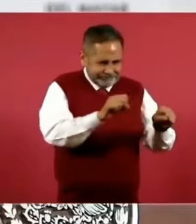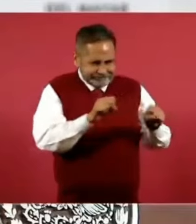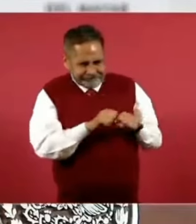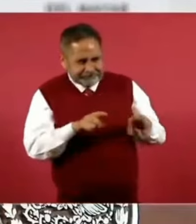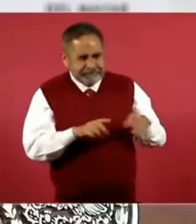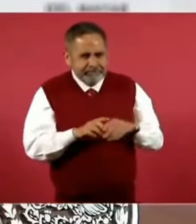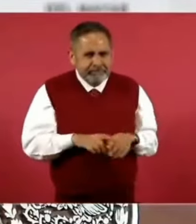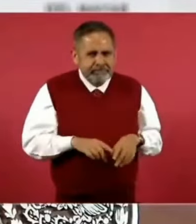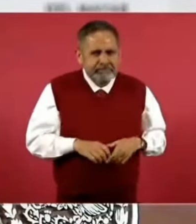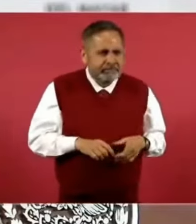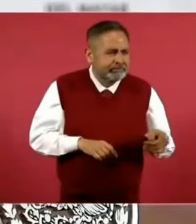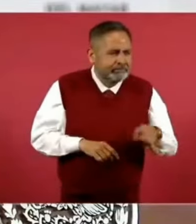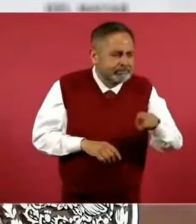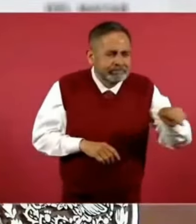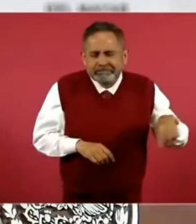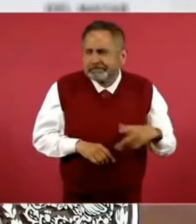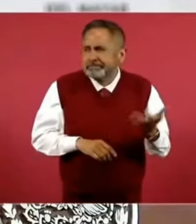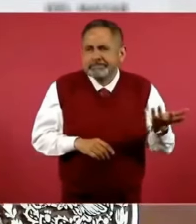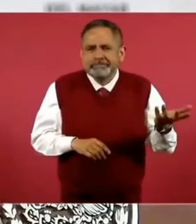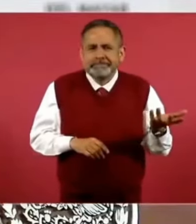es pura gente